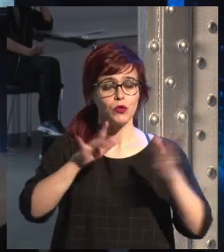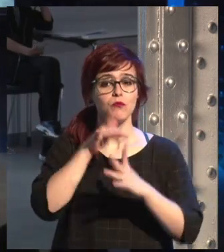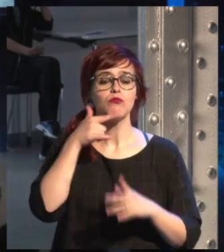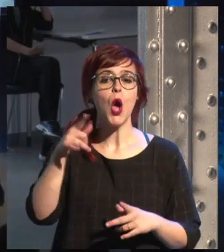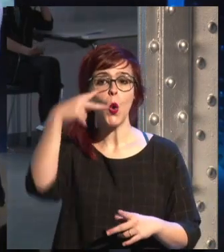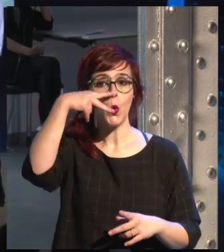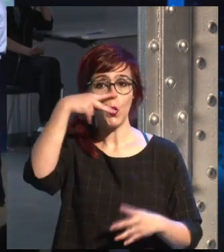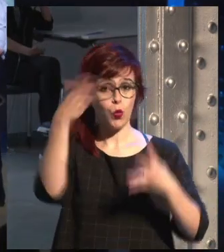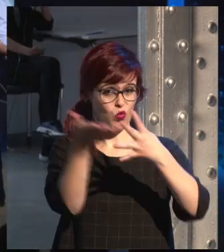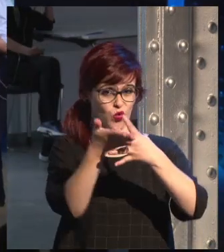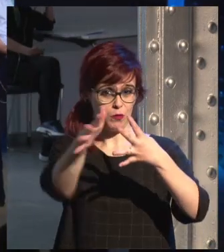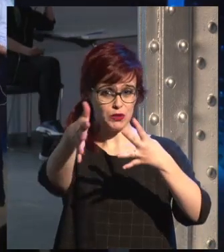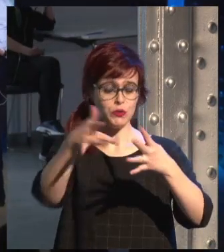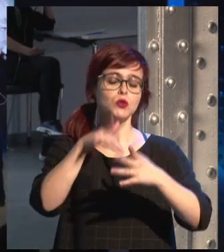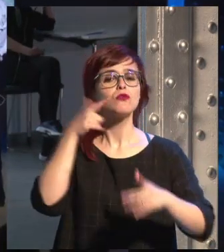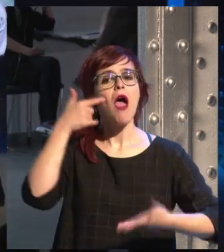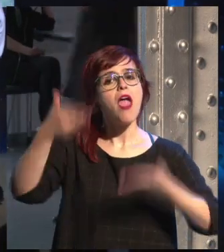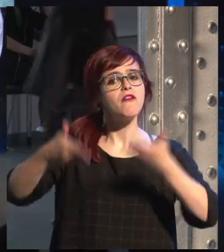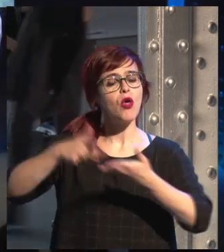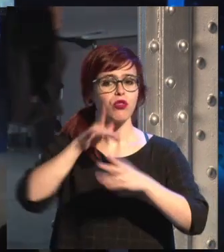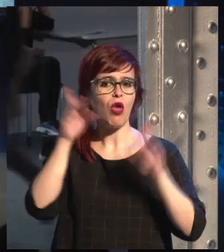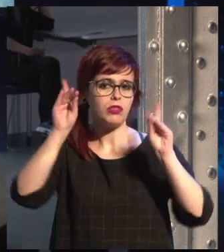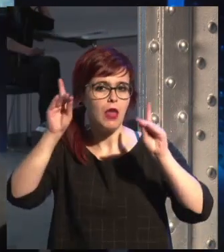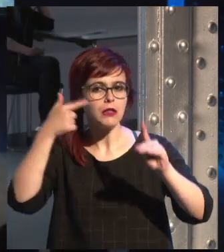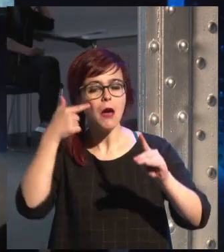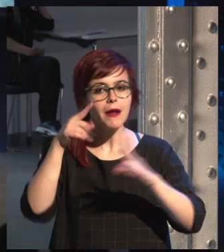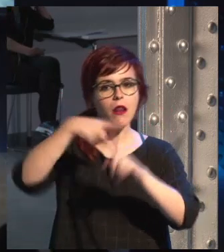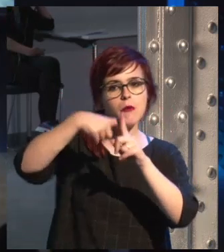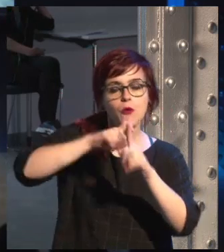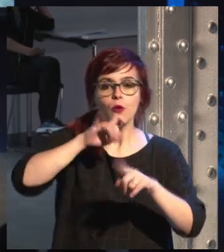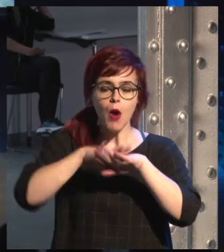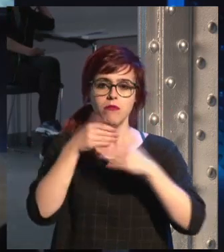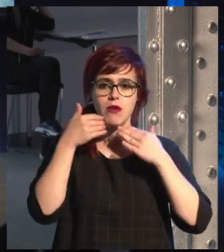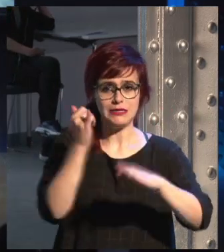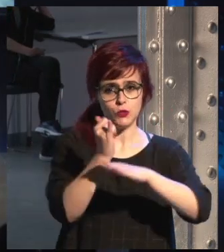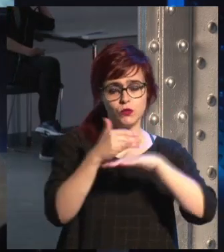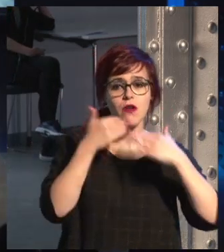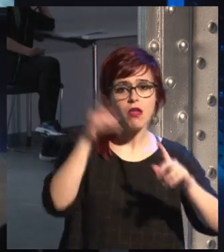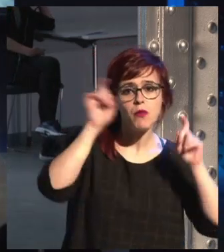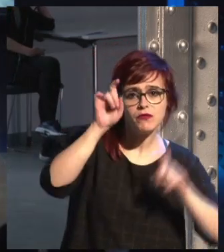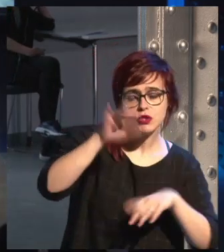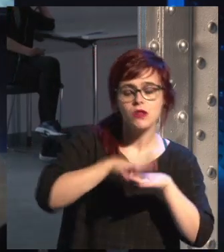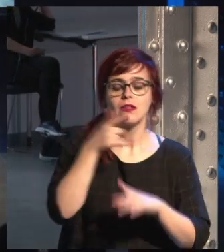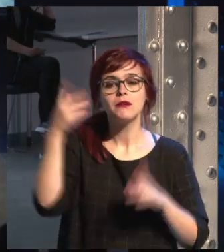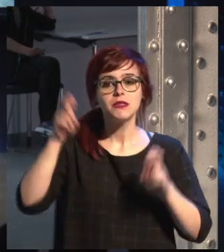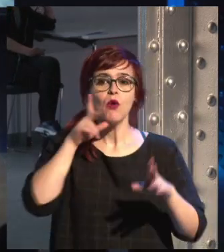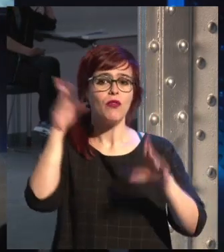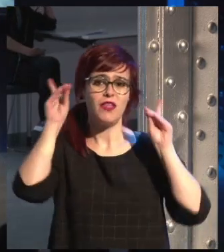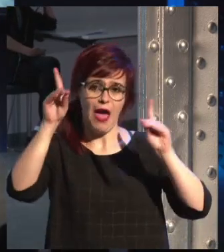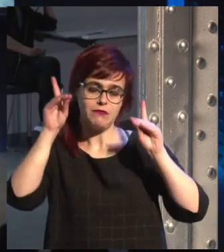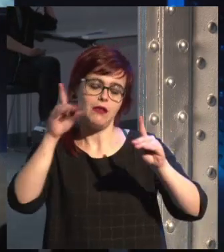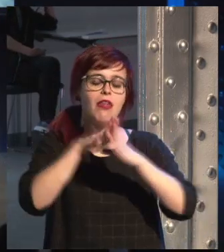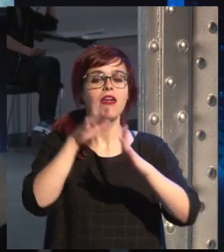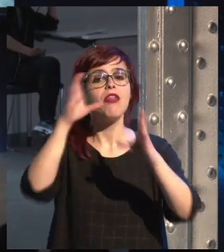a mediados de junio realizar una evaluación didáctica en un instituto, ¿vale? Con dos profesores del Grupo de Investigación de Didáctica de las Ciencias Sociales de la Universidad de